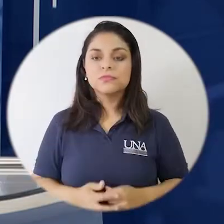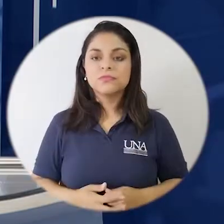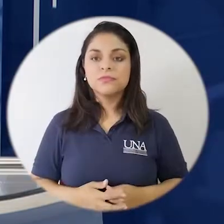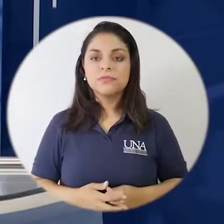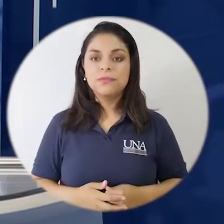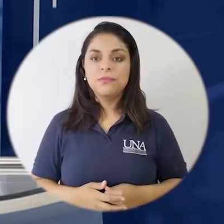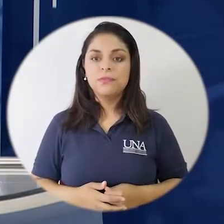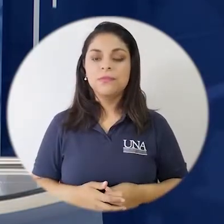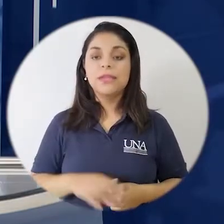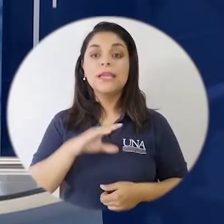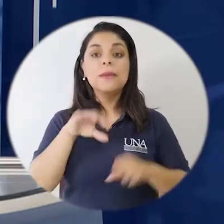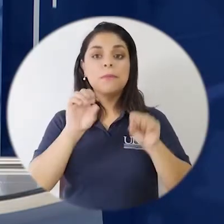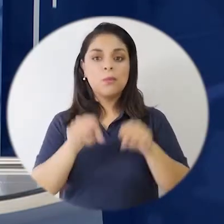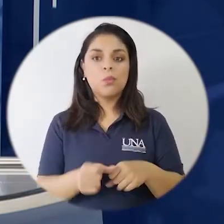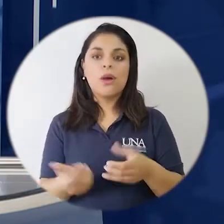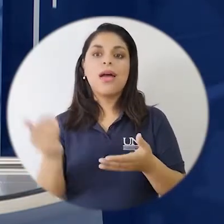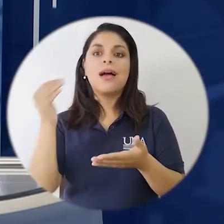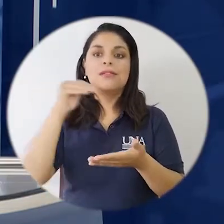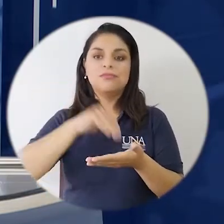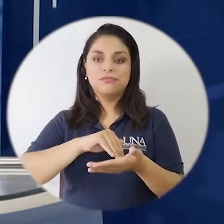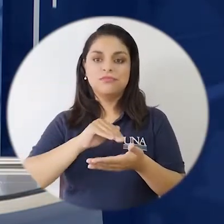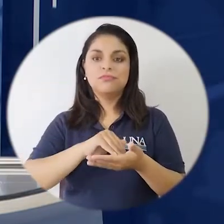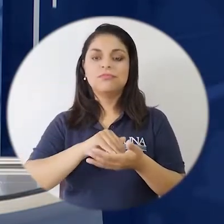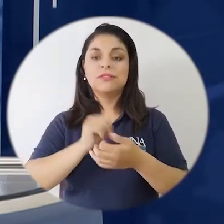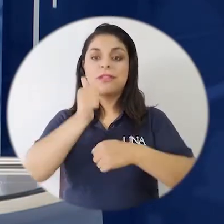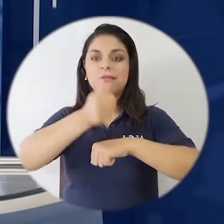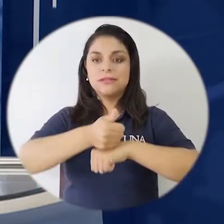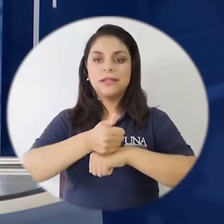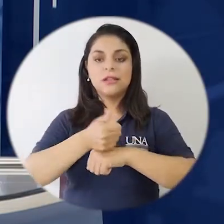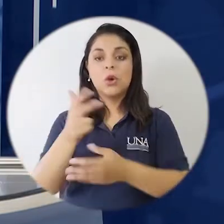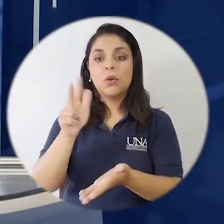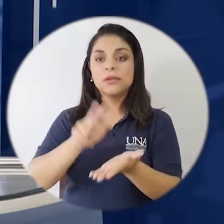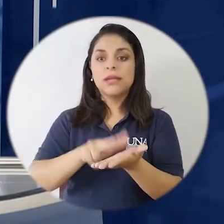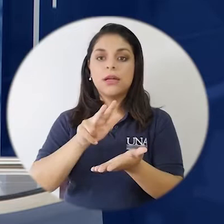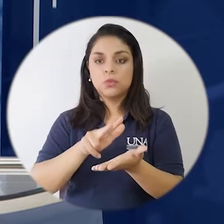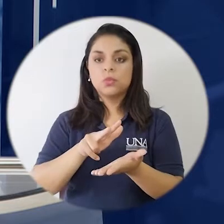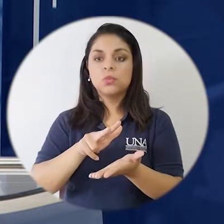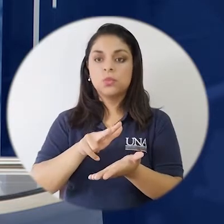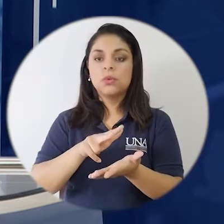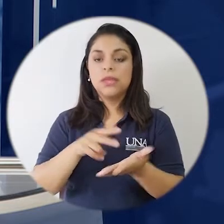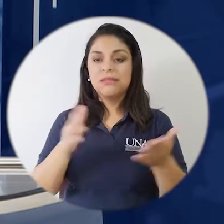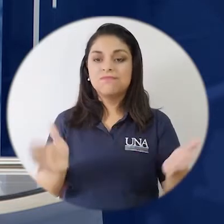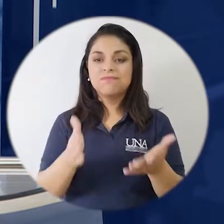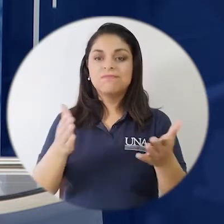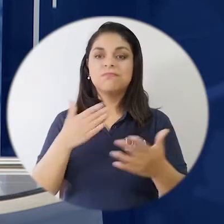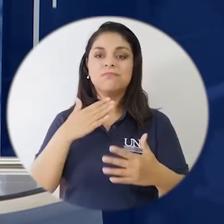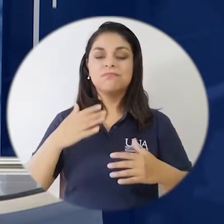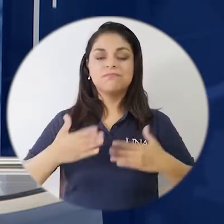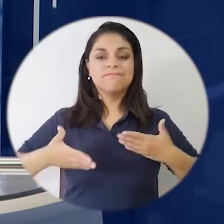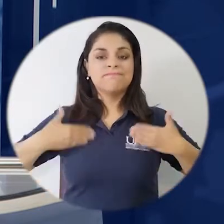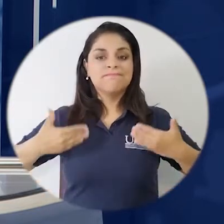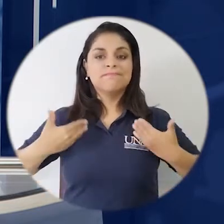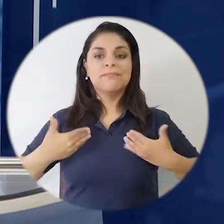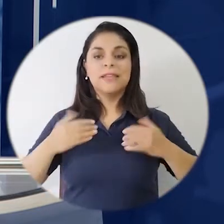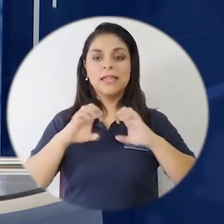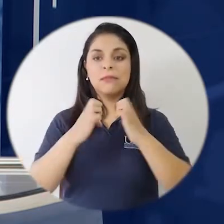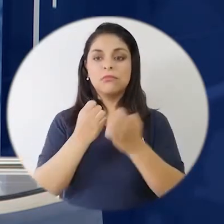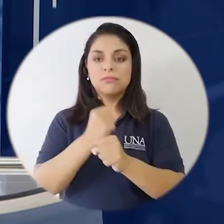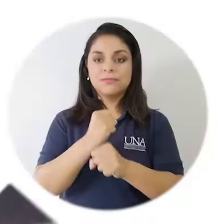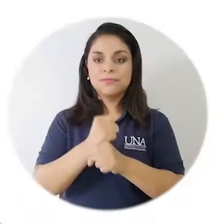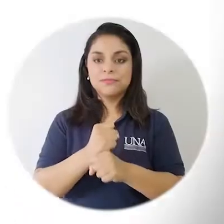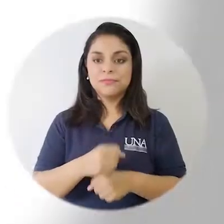y para que se restablezca el contacto personal y que incremente la motivación en los equipos de trabajo.